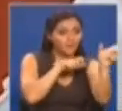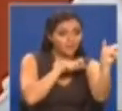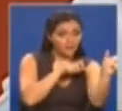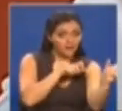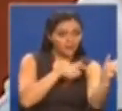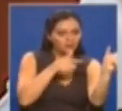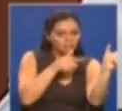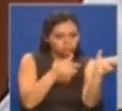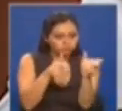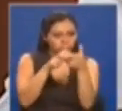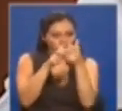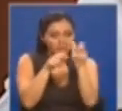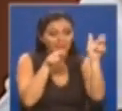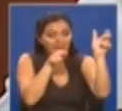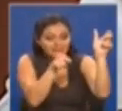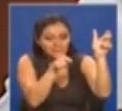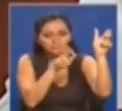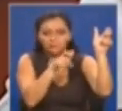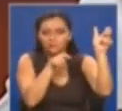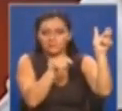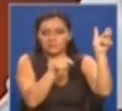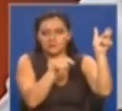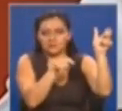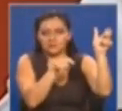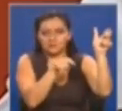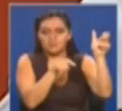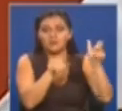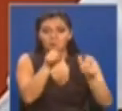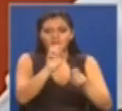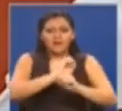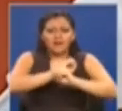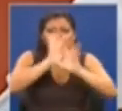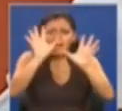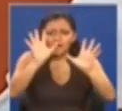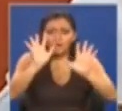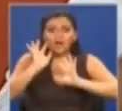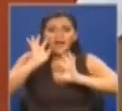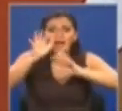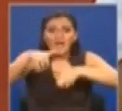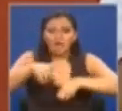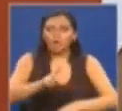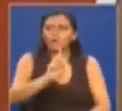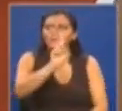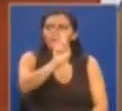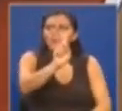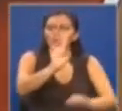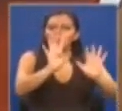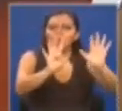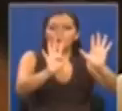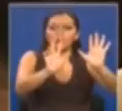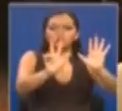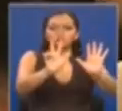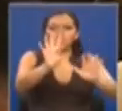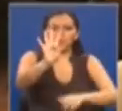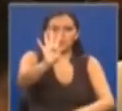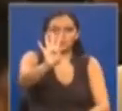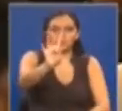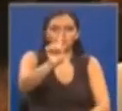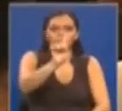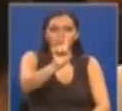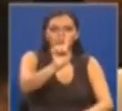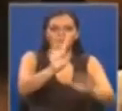persiguen delitos. Y claramente en época de Férez Cordero, 84-88, ¿no?